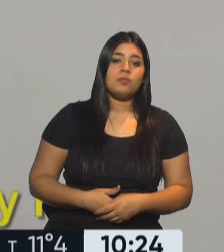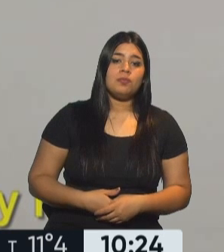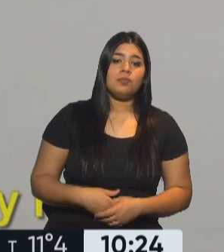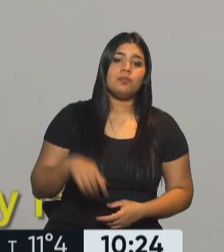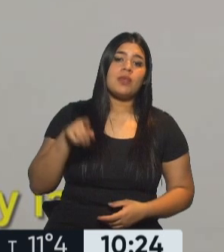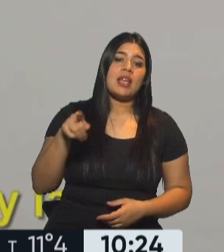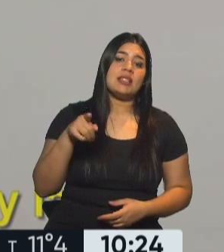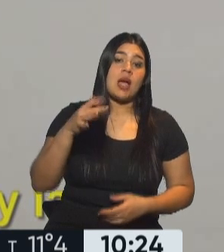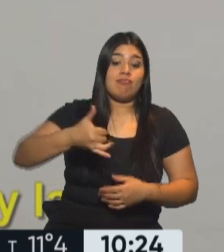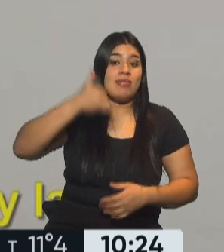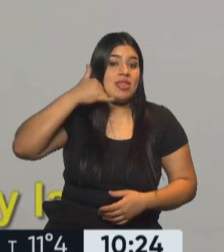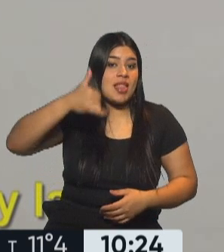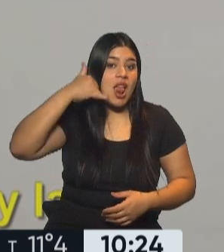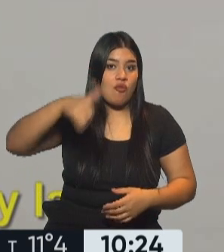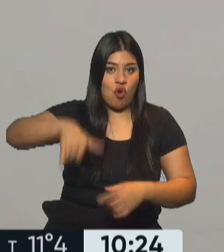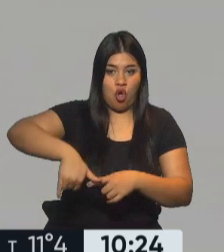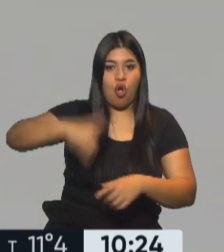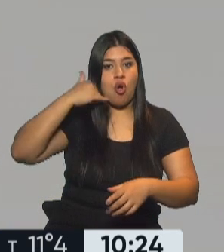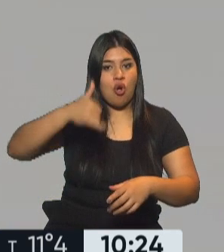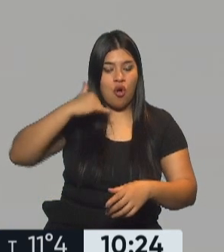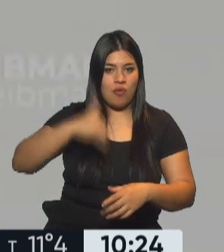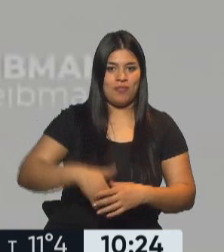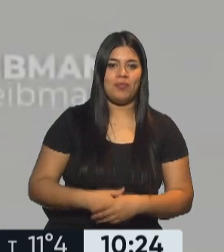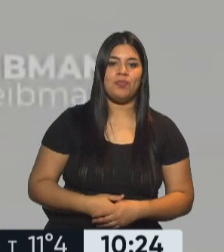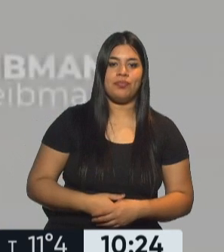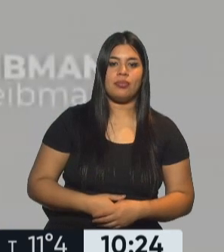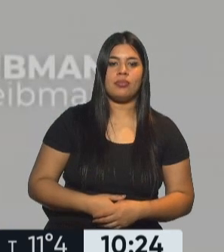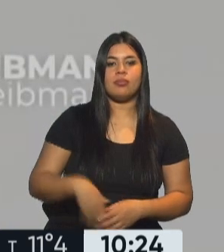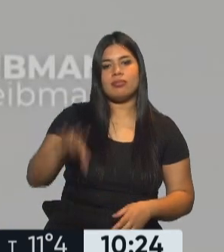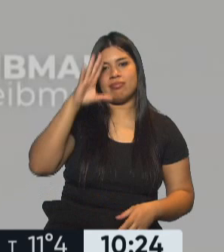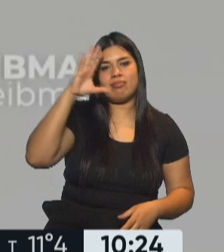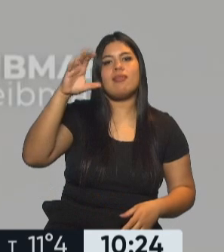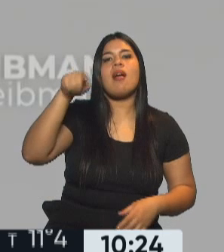la telefonista y era la recepcionista. Recordar a Marta con alegría